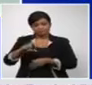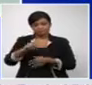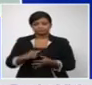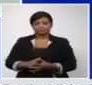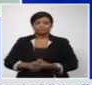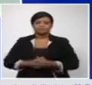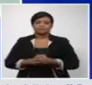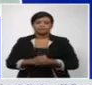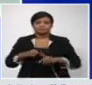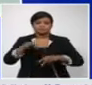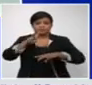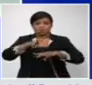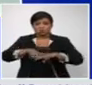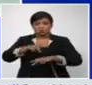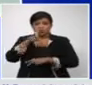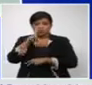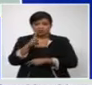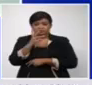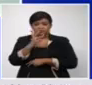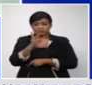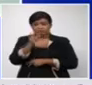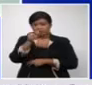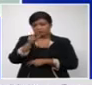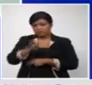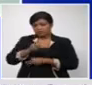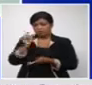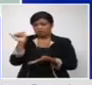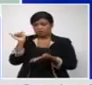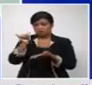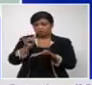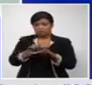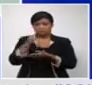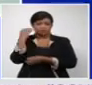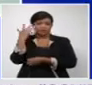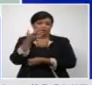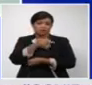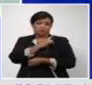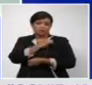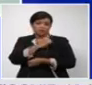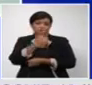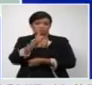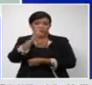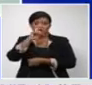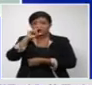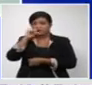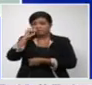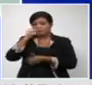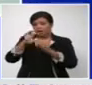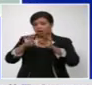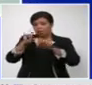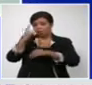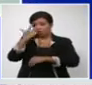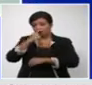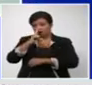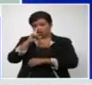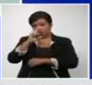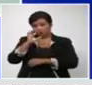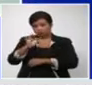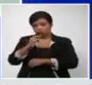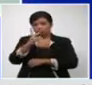de Holguín, 3 casos importados ayer, 1 de Báguano y 2 del municipio de